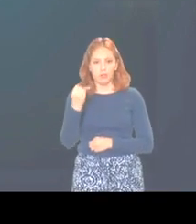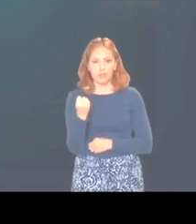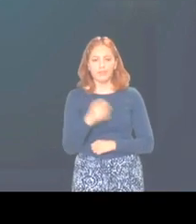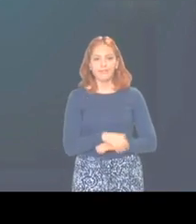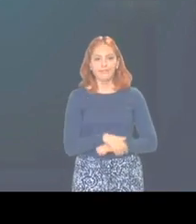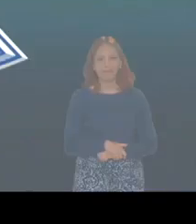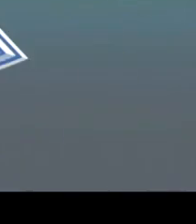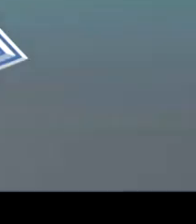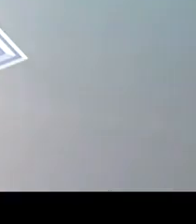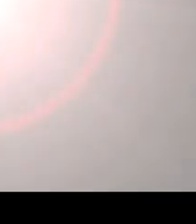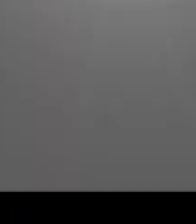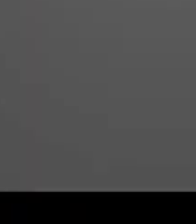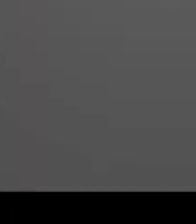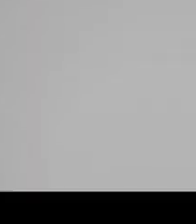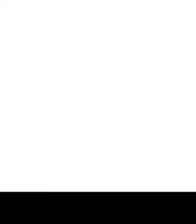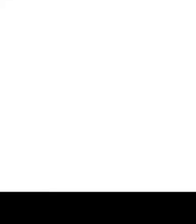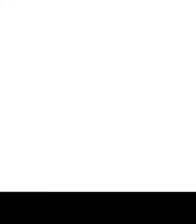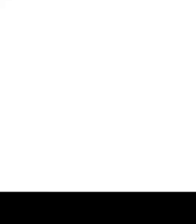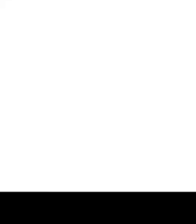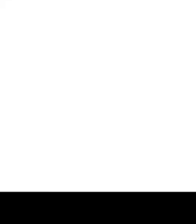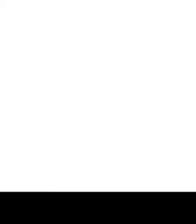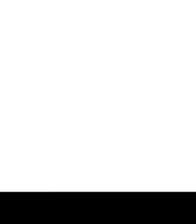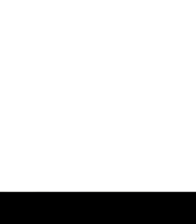al 089.